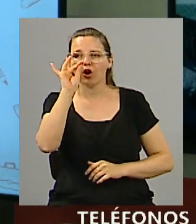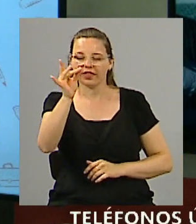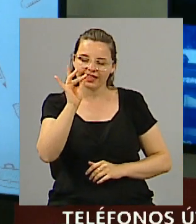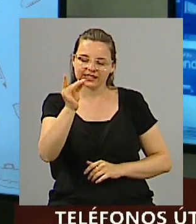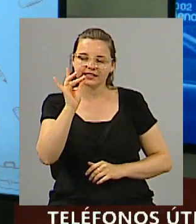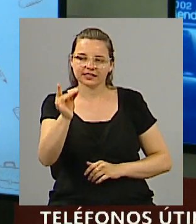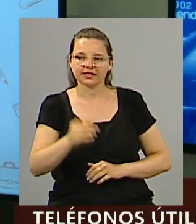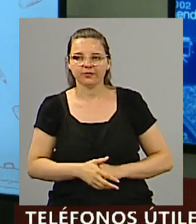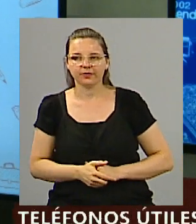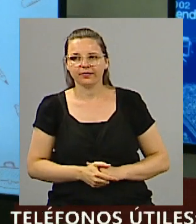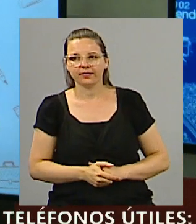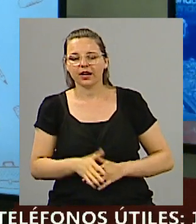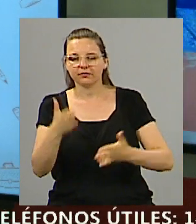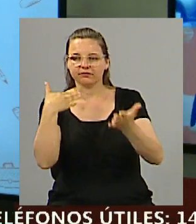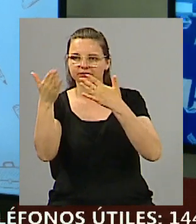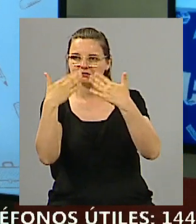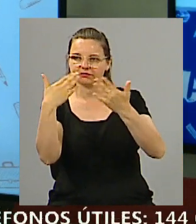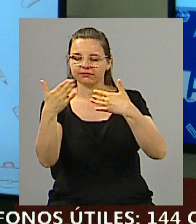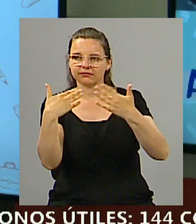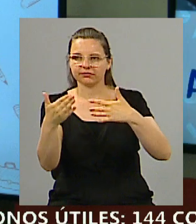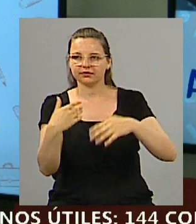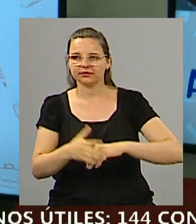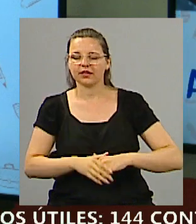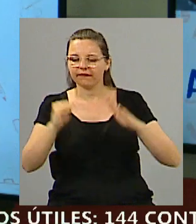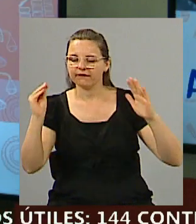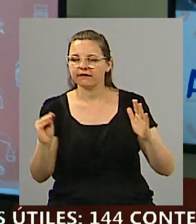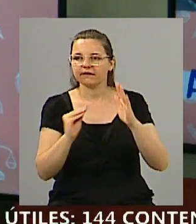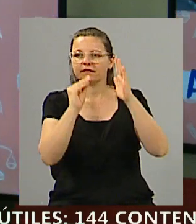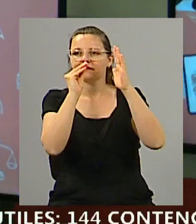1 de diciembre, hablando de esto que es una fecha